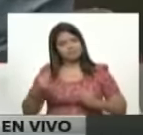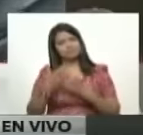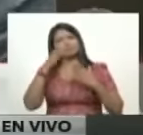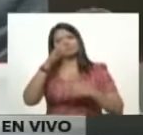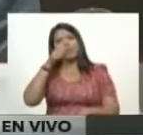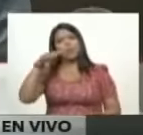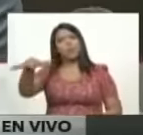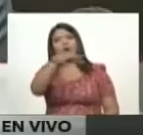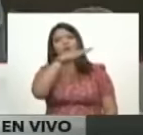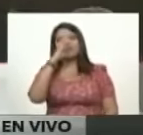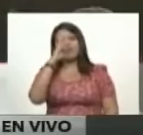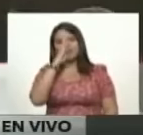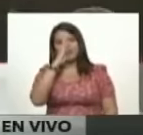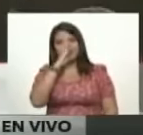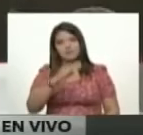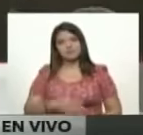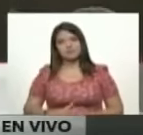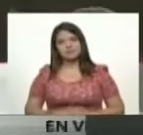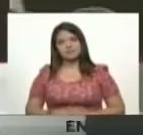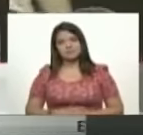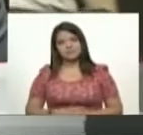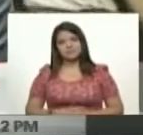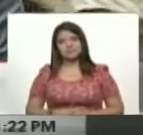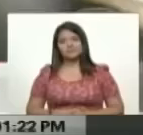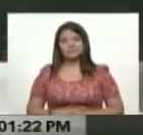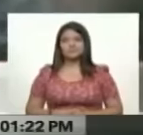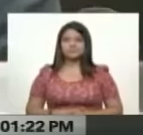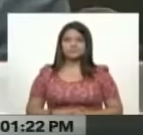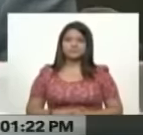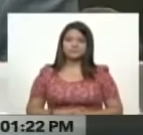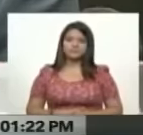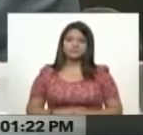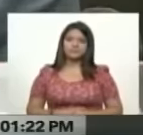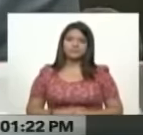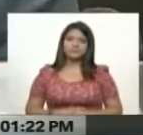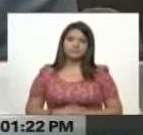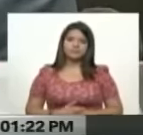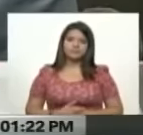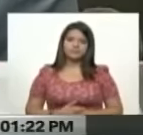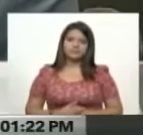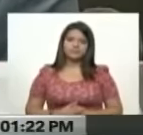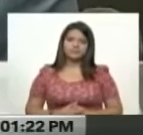nuestro estado Barinas. Quiero